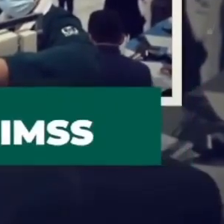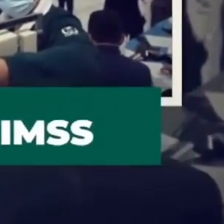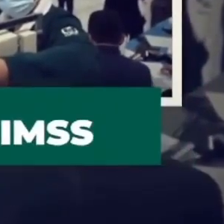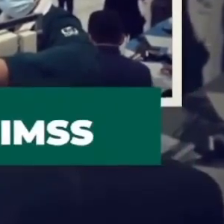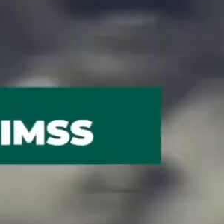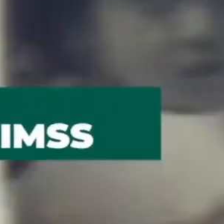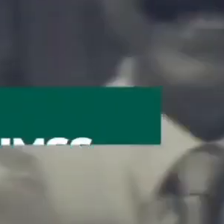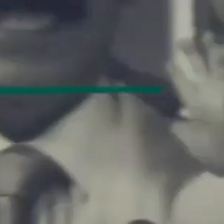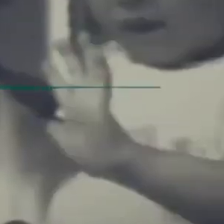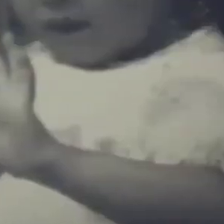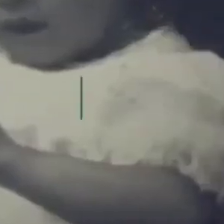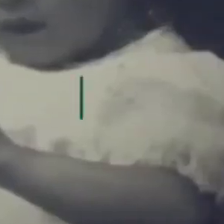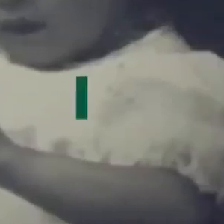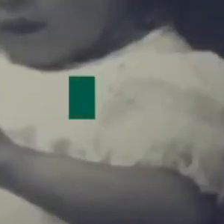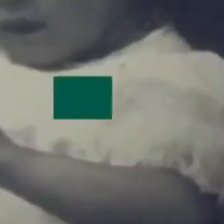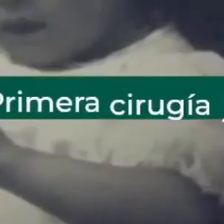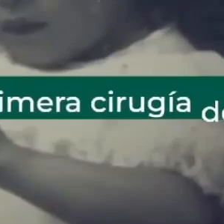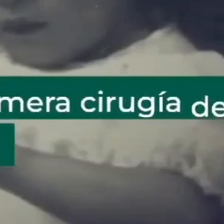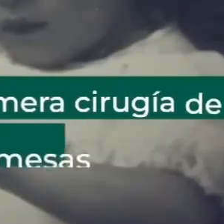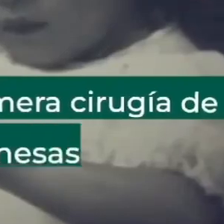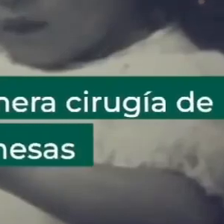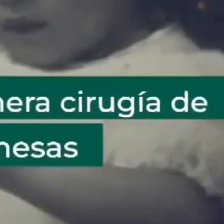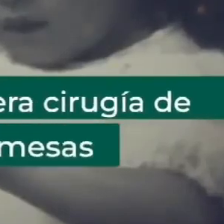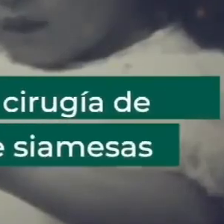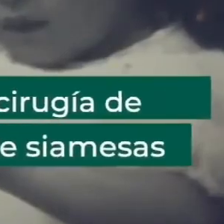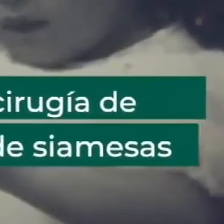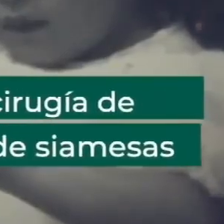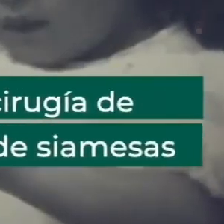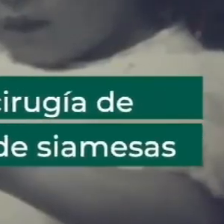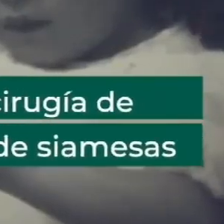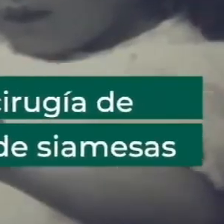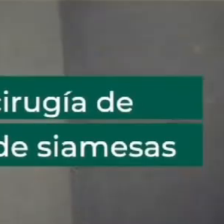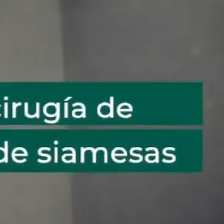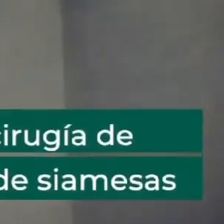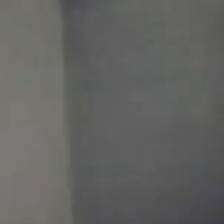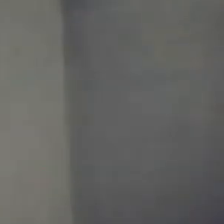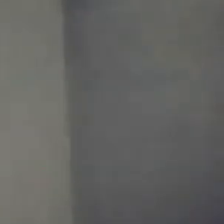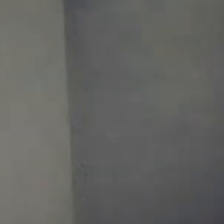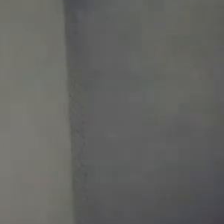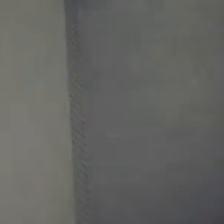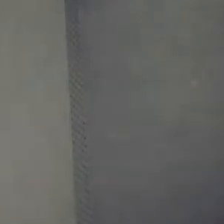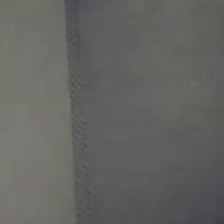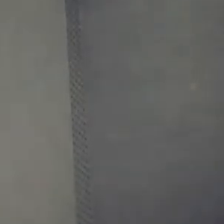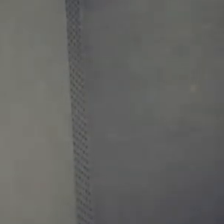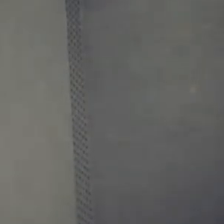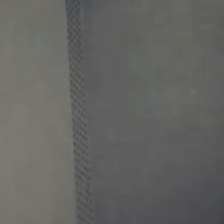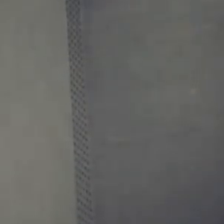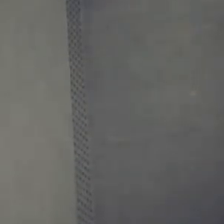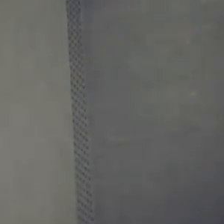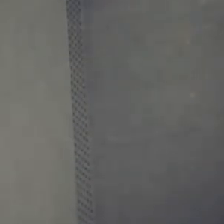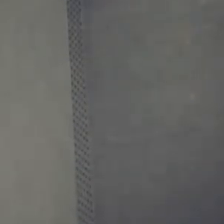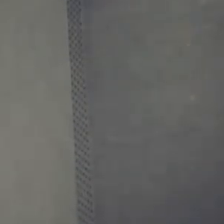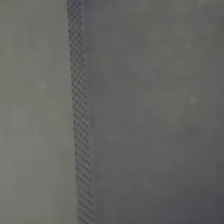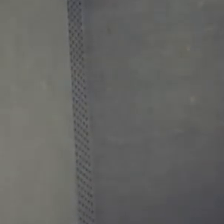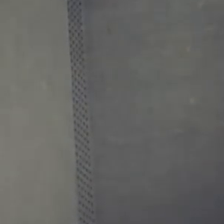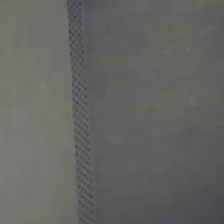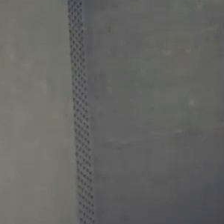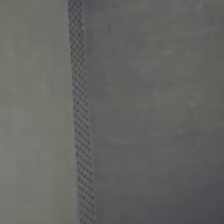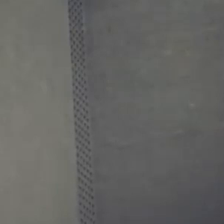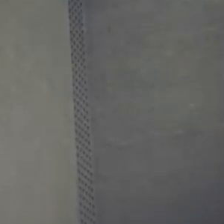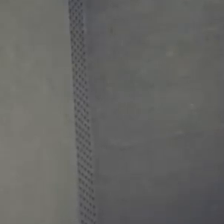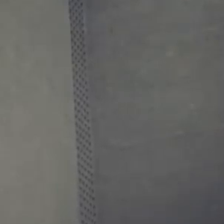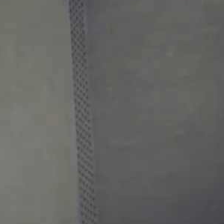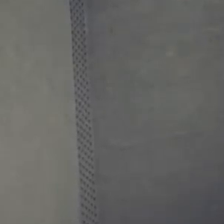de salud Prevenims. Se realiza la primera cirugía de separación de siamesas. Se crea la unidad médica de alta especialidad de Mérida,